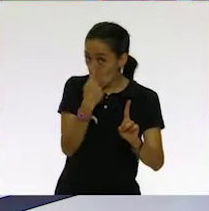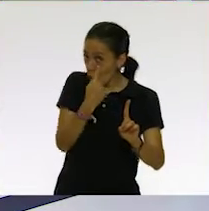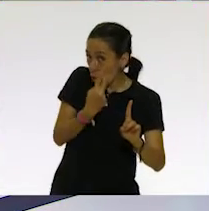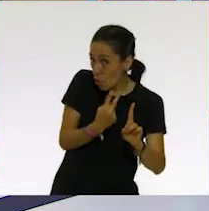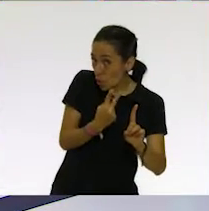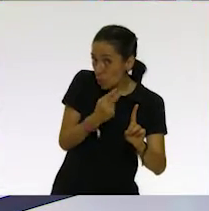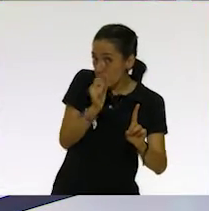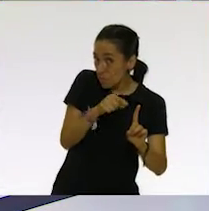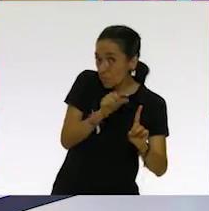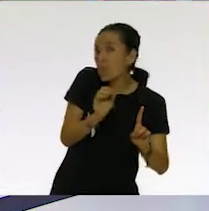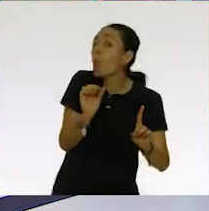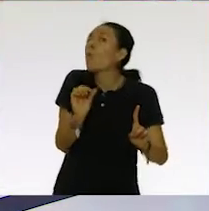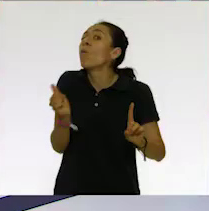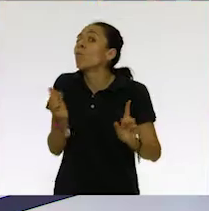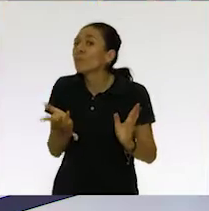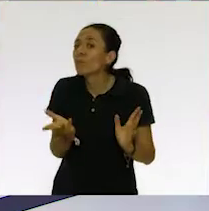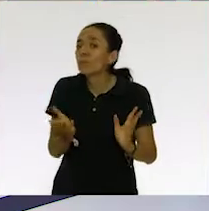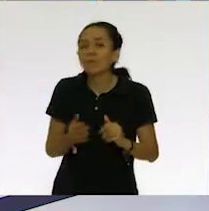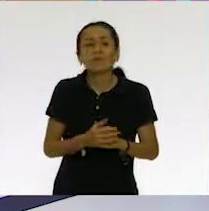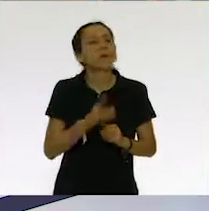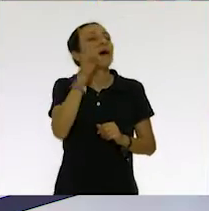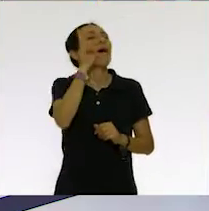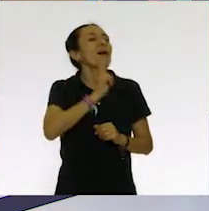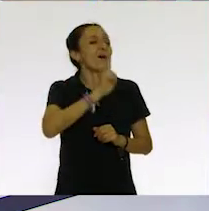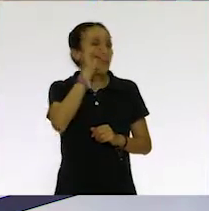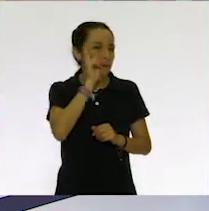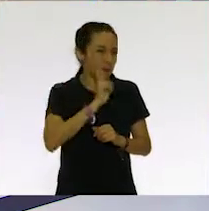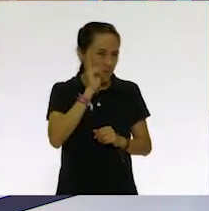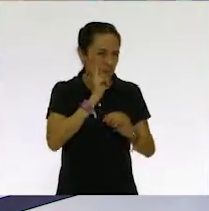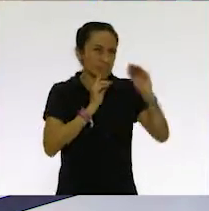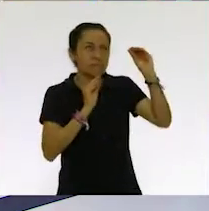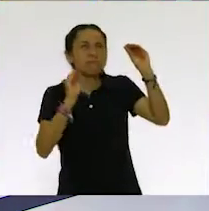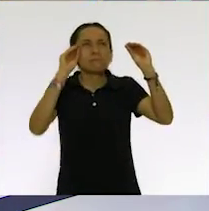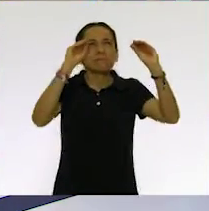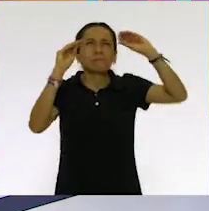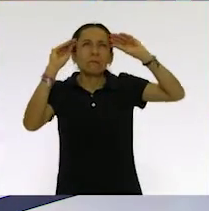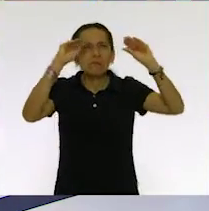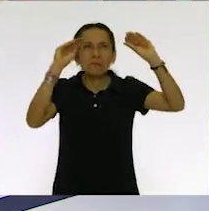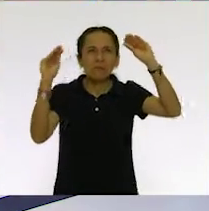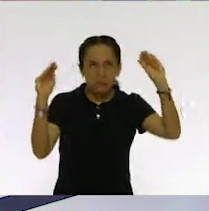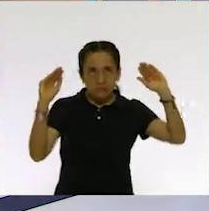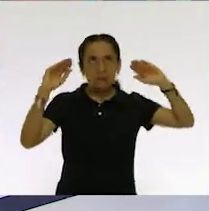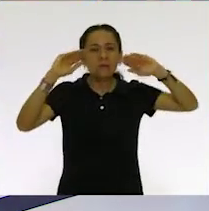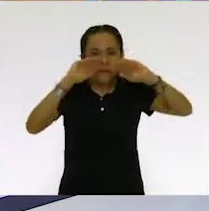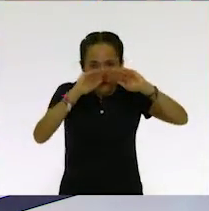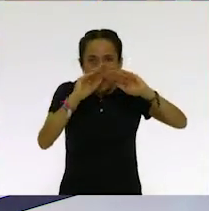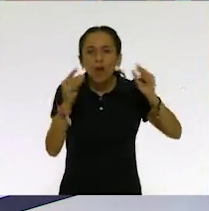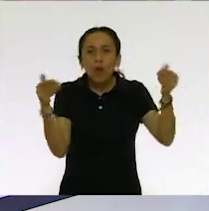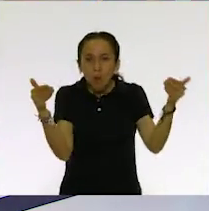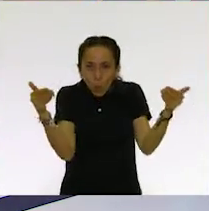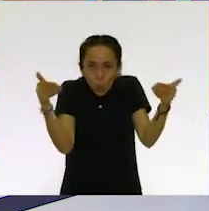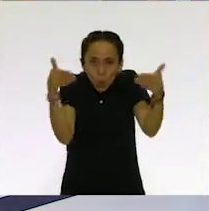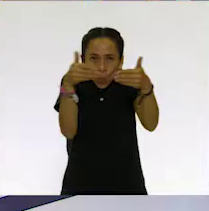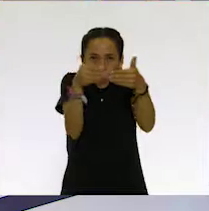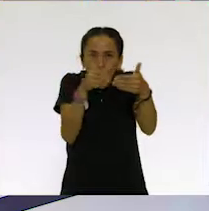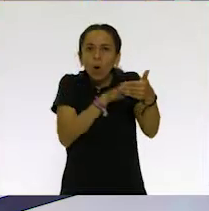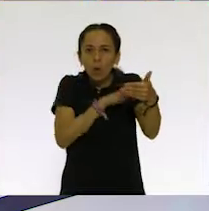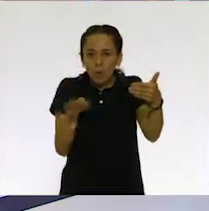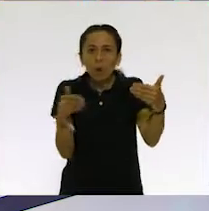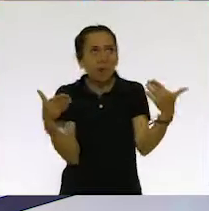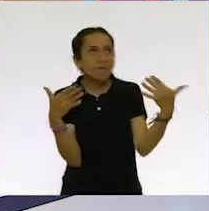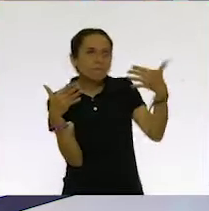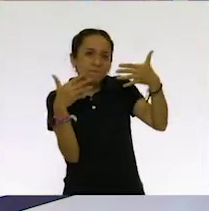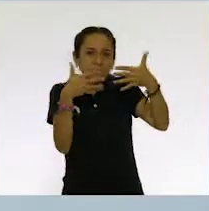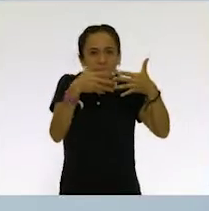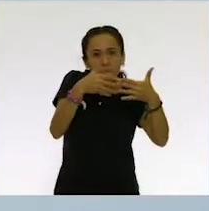si lo podemos unir por aquí. Miren esto aquí. Ah, sí se puede. Mira, perfecto. Muy bien. ¿Qué